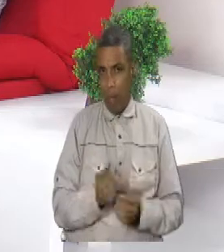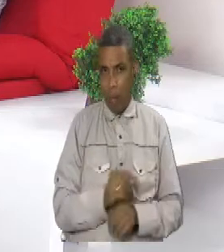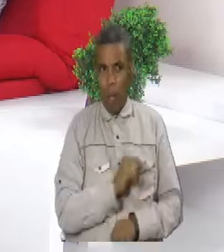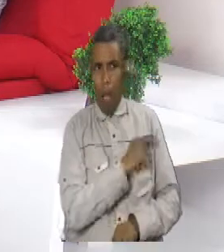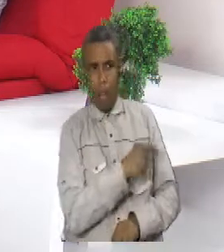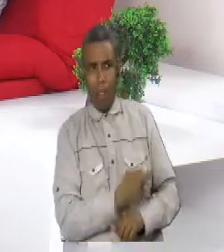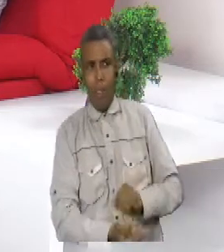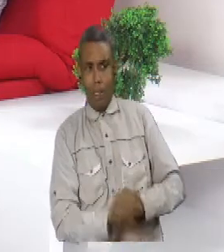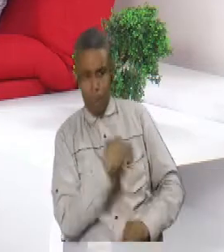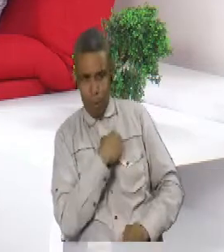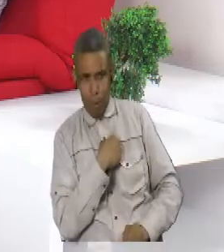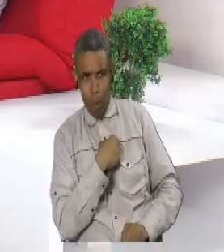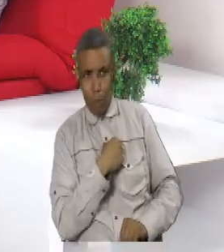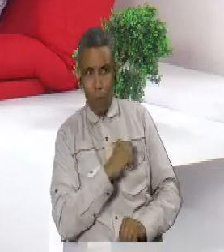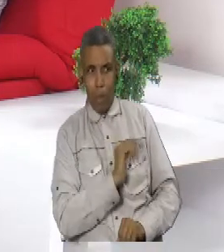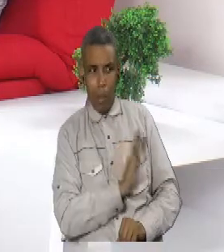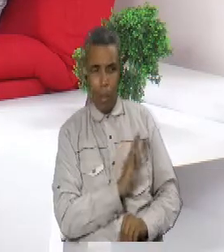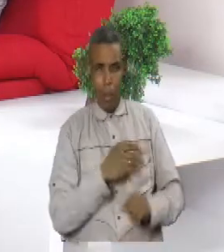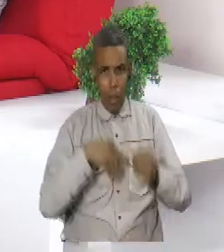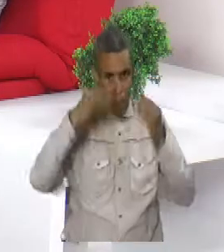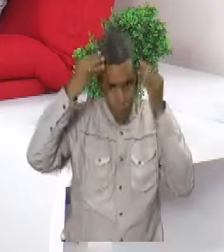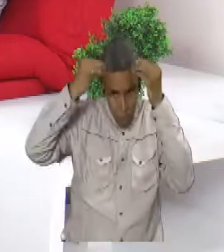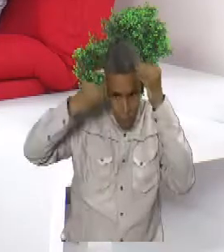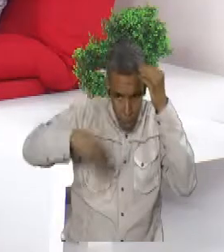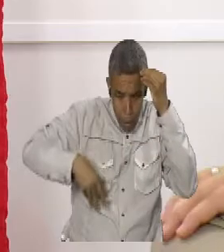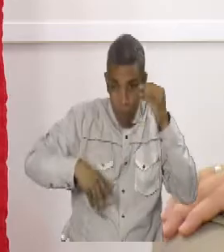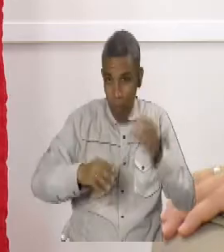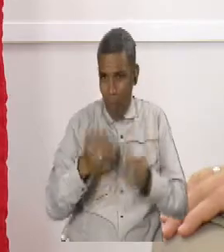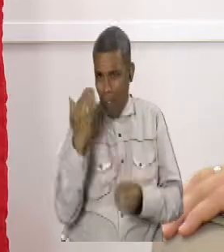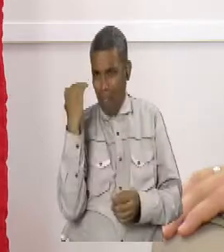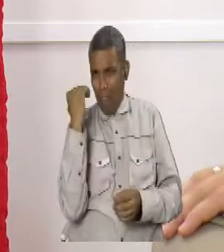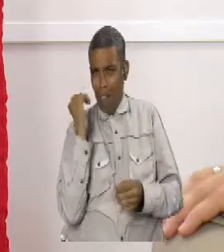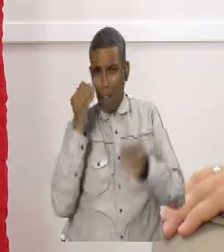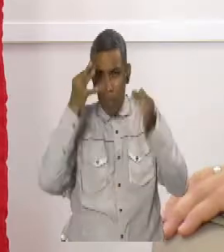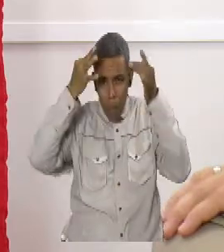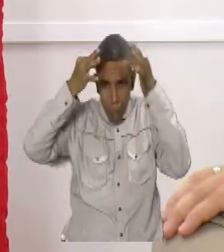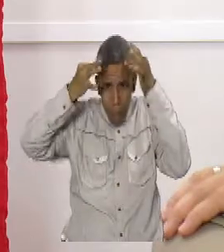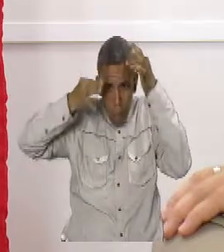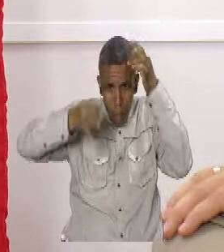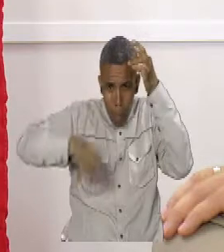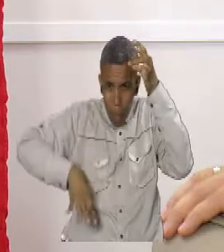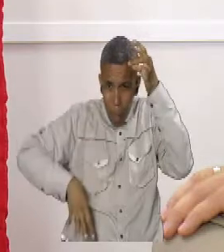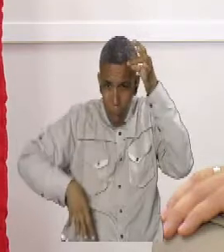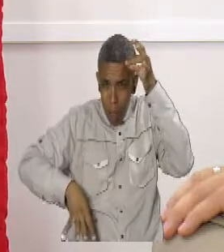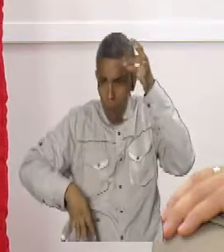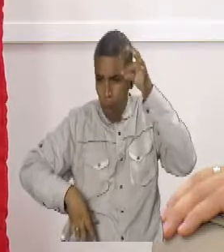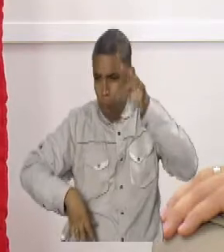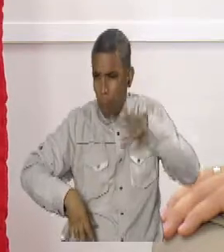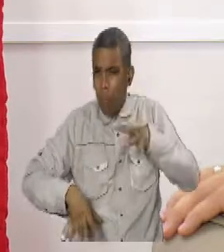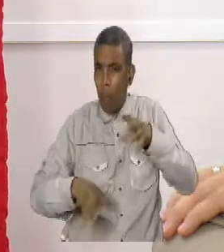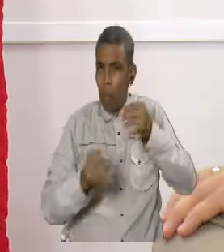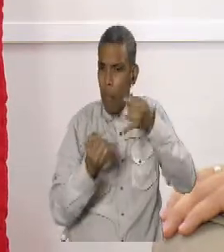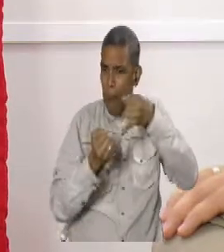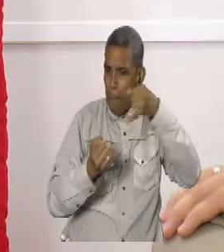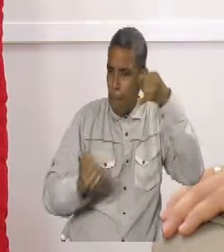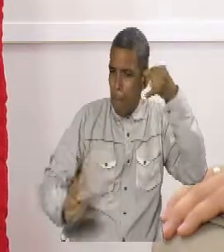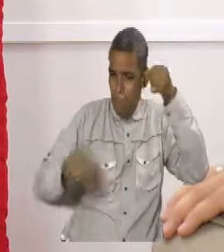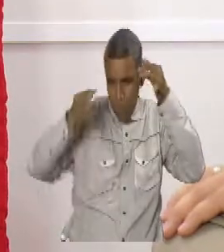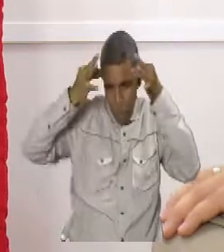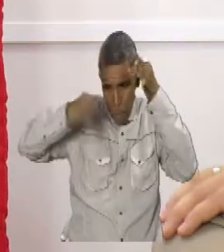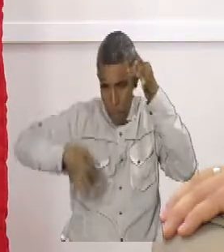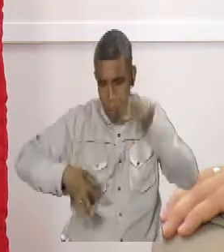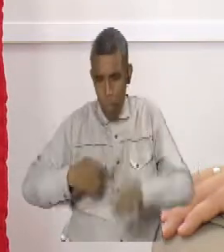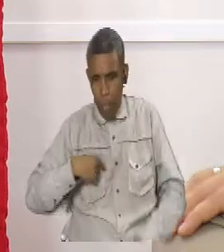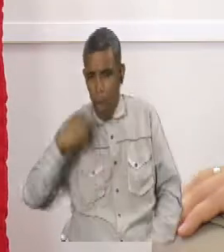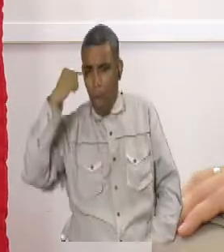a mí se me empezó a caer unos centímetros, algo muy poquito de cabello, y yo tenía la preocupación de si podía quedarme calva.